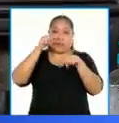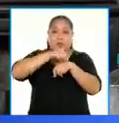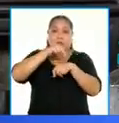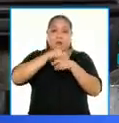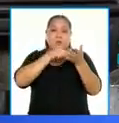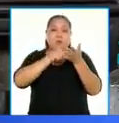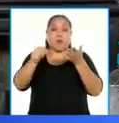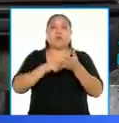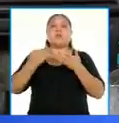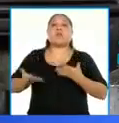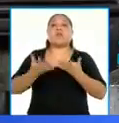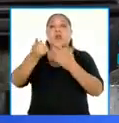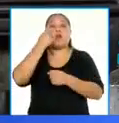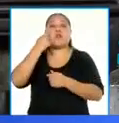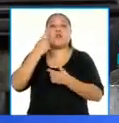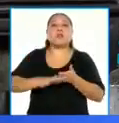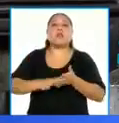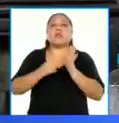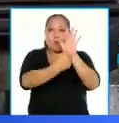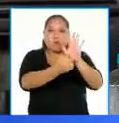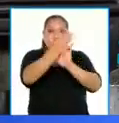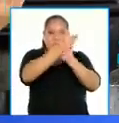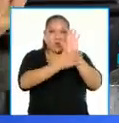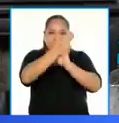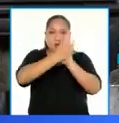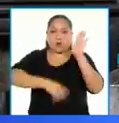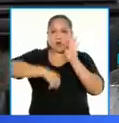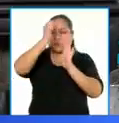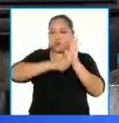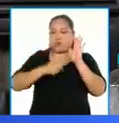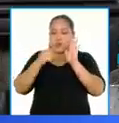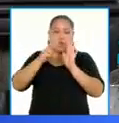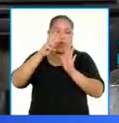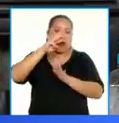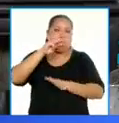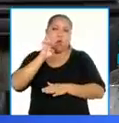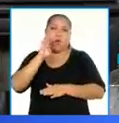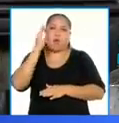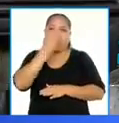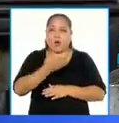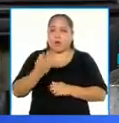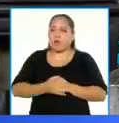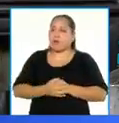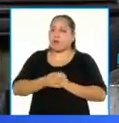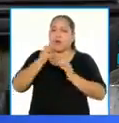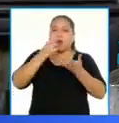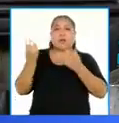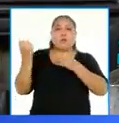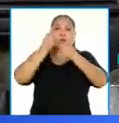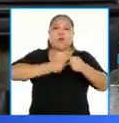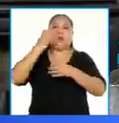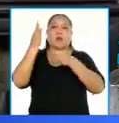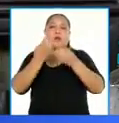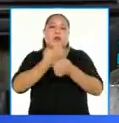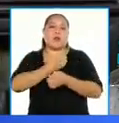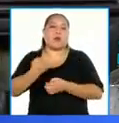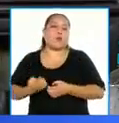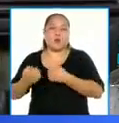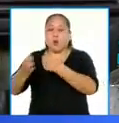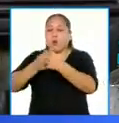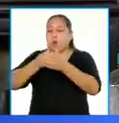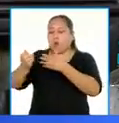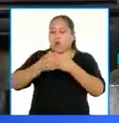se darán a conocer los contratos a través de las páginas web del Poder Ejecutivo y cualquier